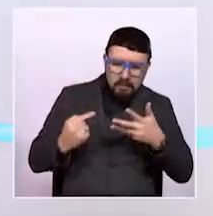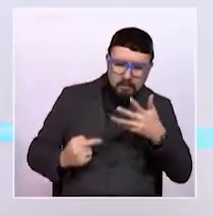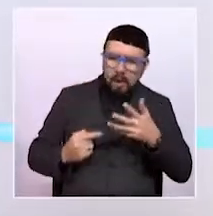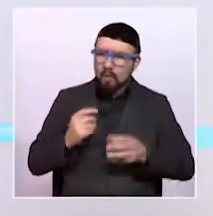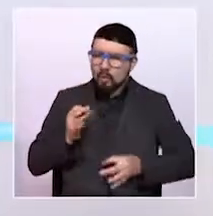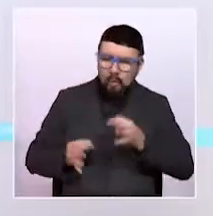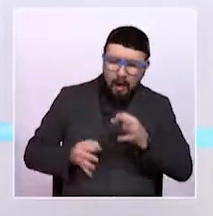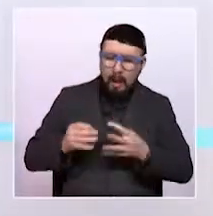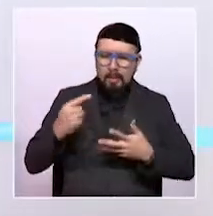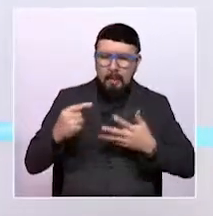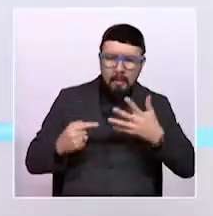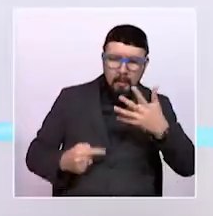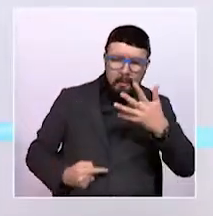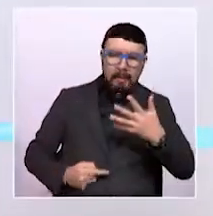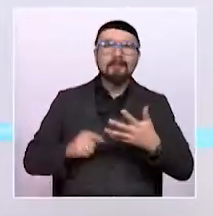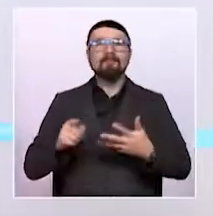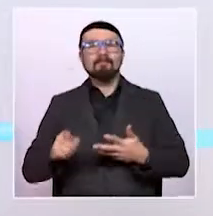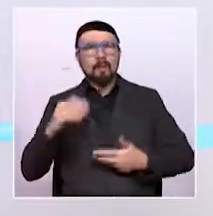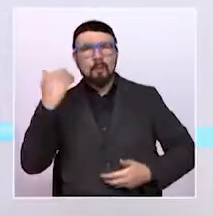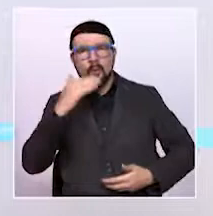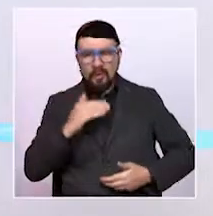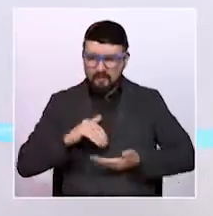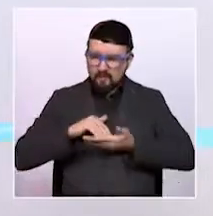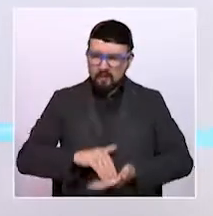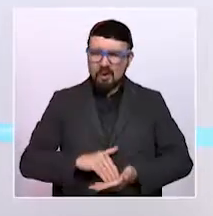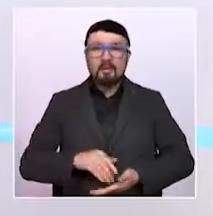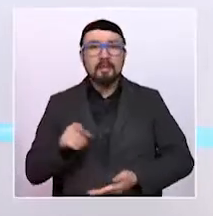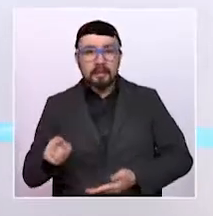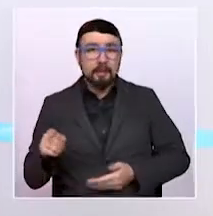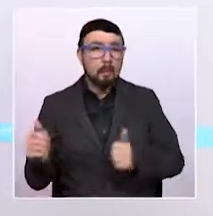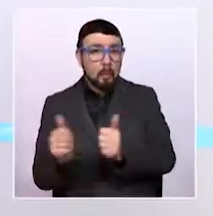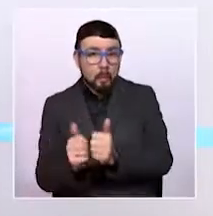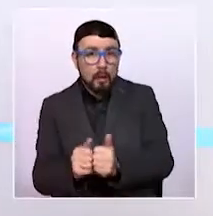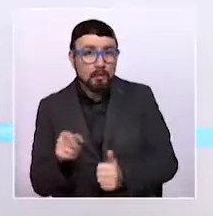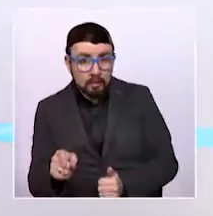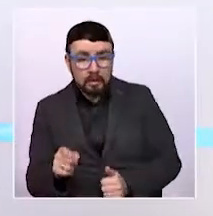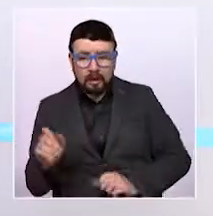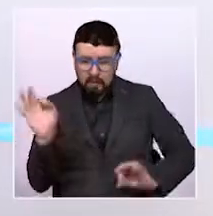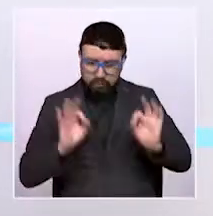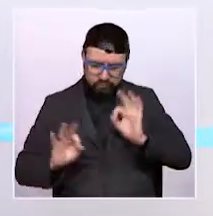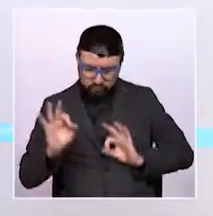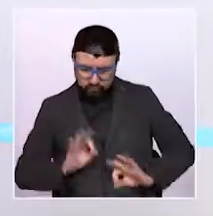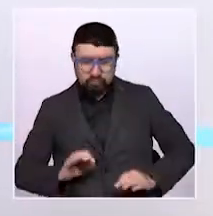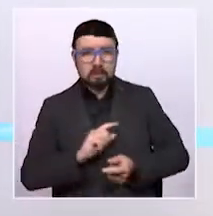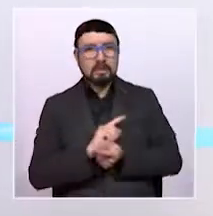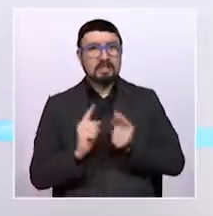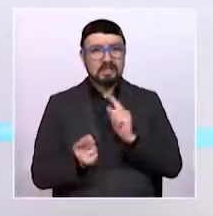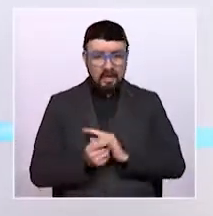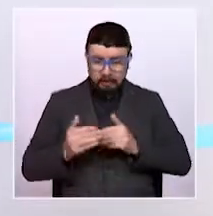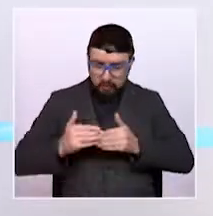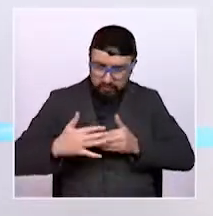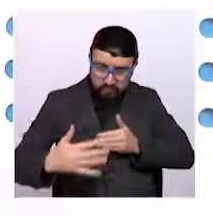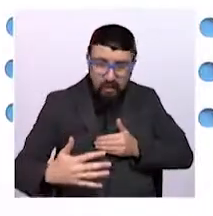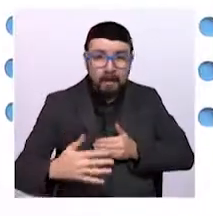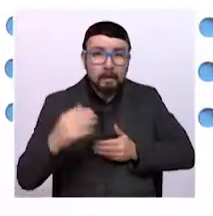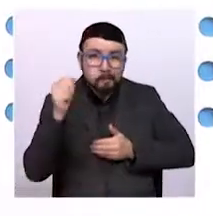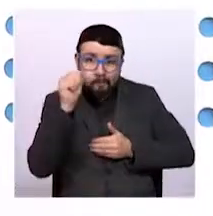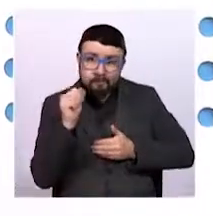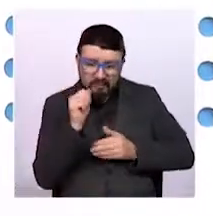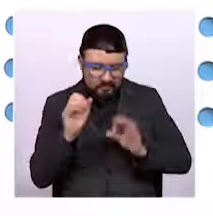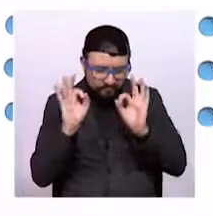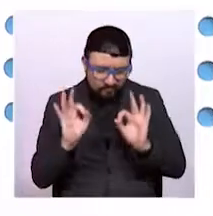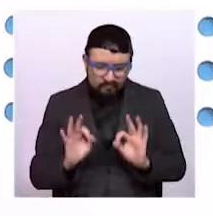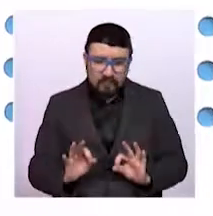para preparar a esa mujer ya su pareja para todos los cambios que va a tener posteriormente para el embarazo quiere decir con esta doctora que